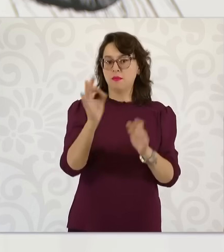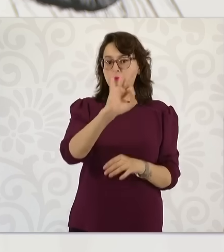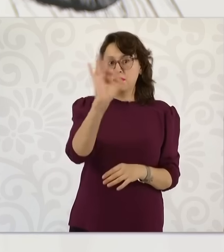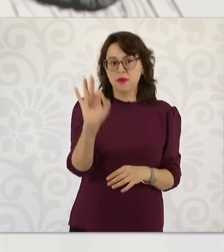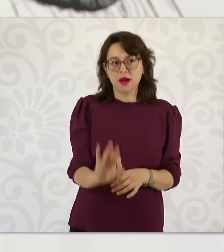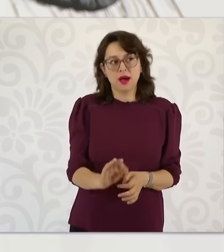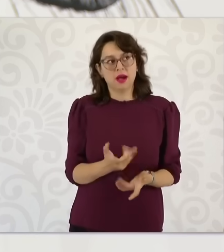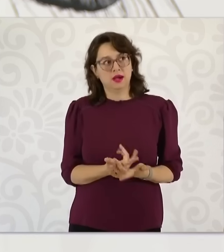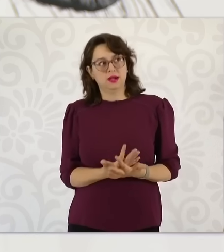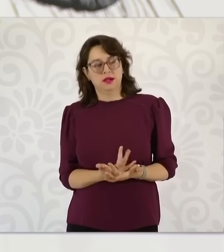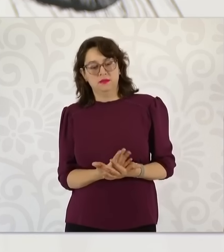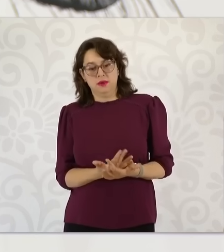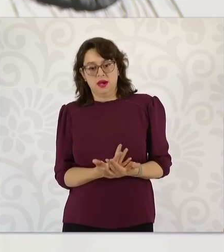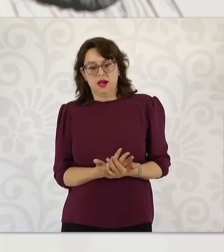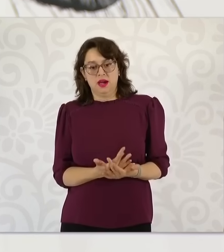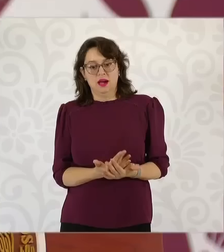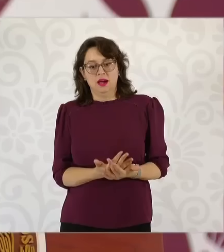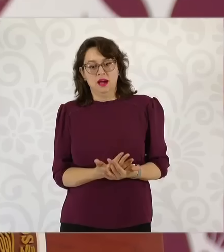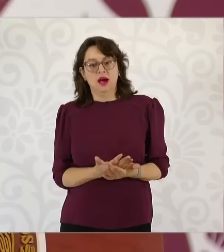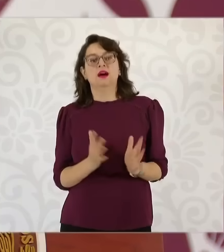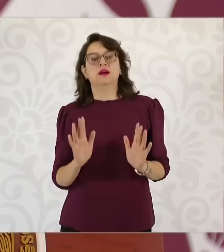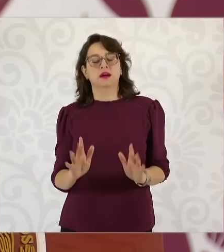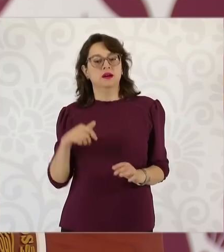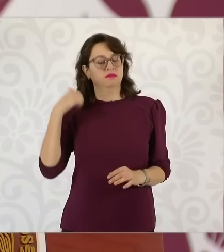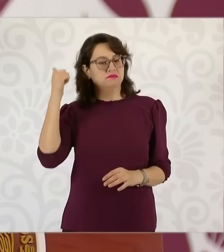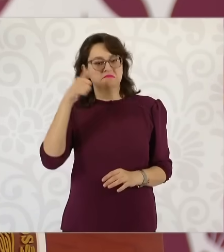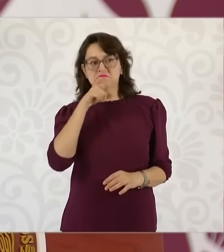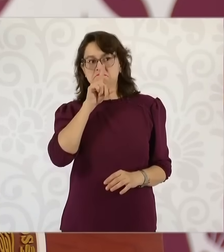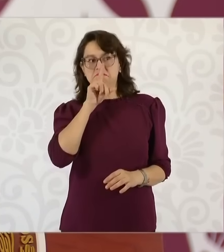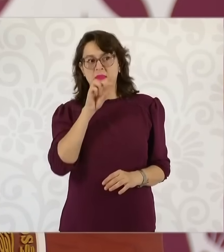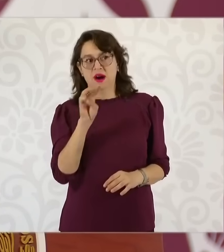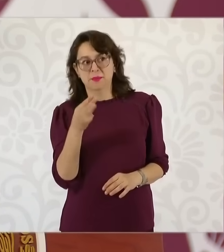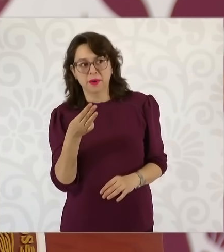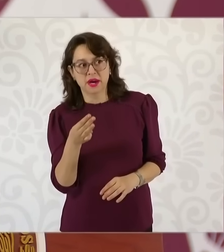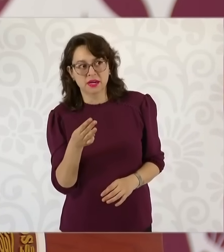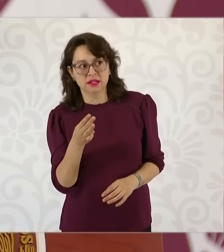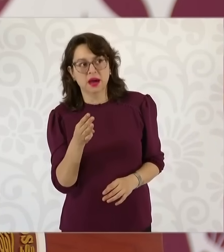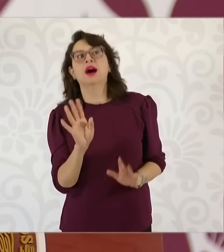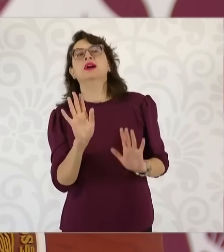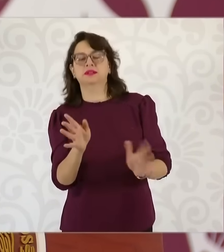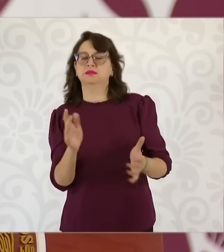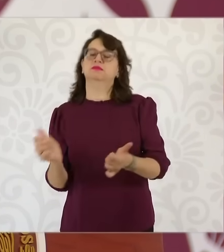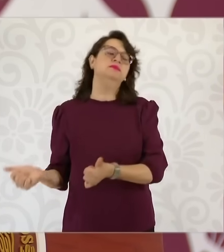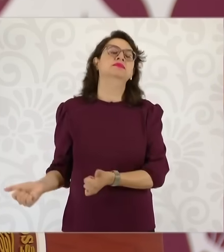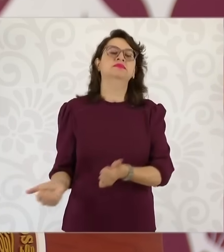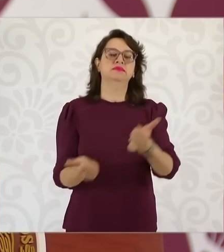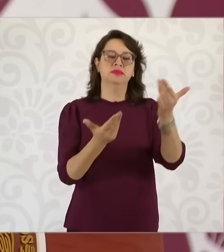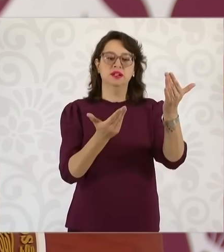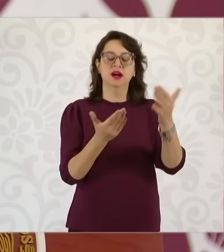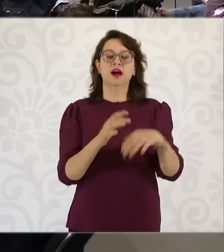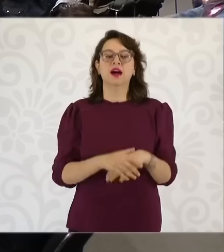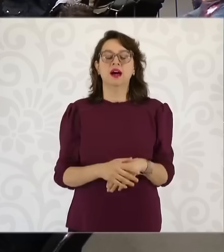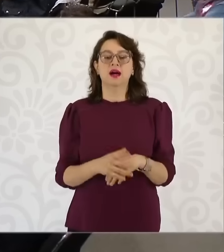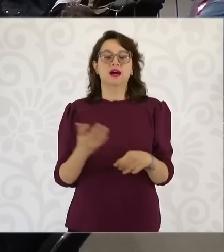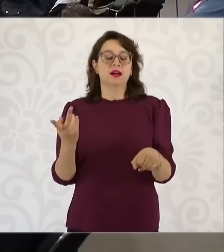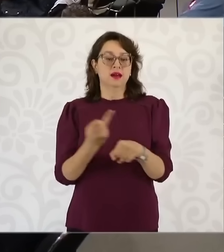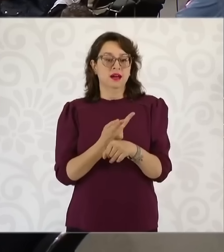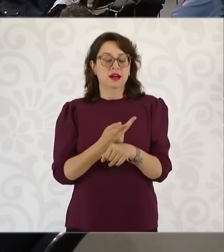esa publicación, entonces iniciaron sus exportaciones. Otras empresas les estaban cobrando doble